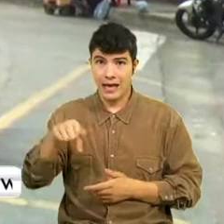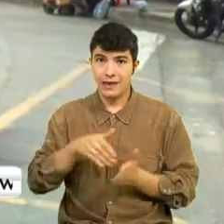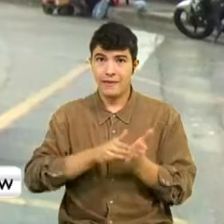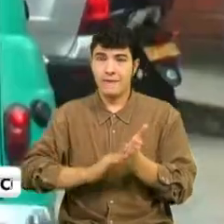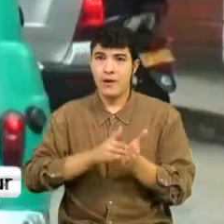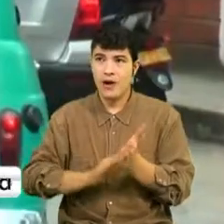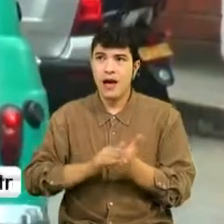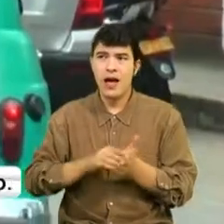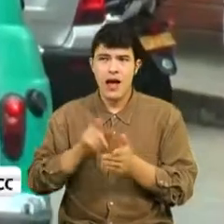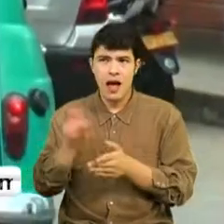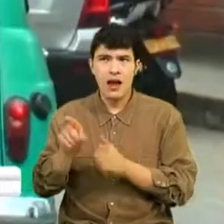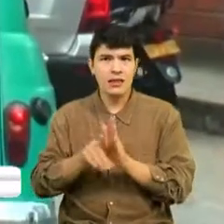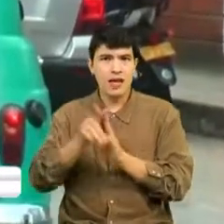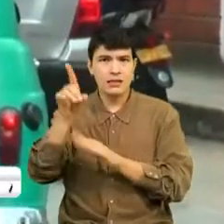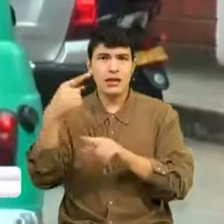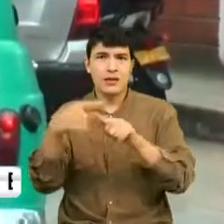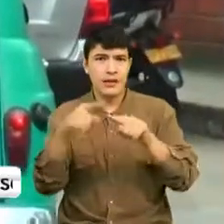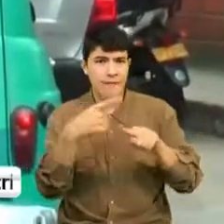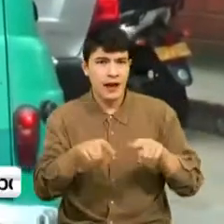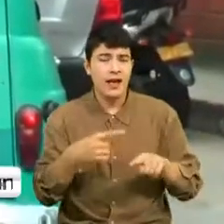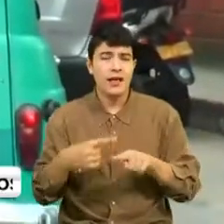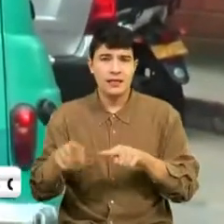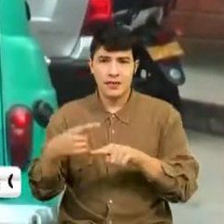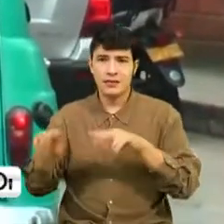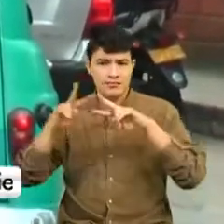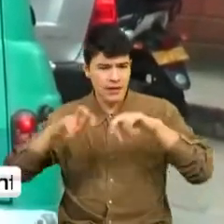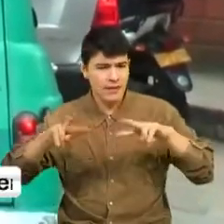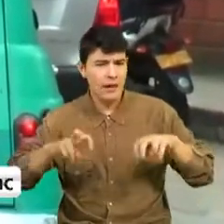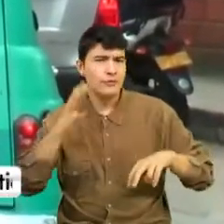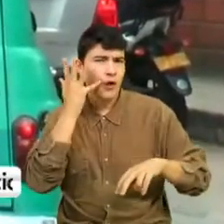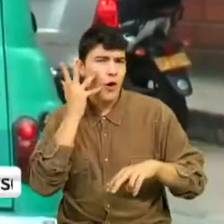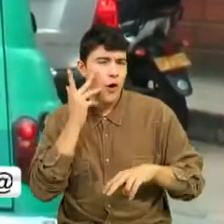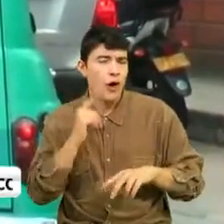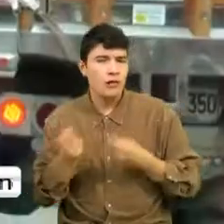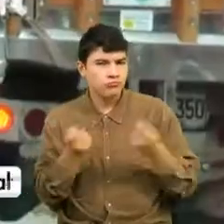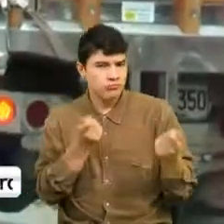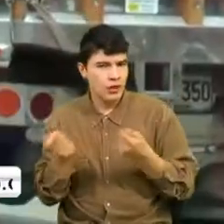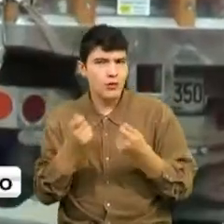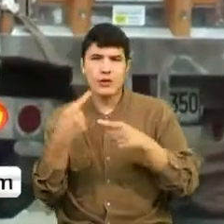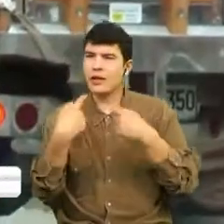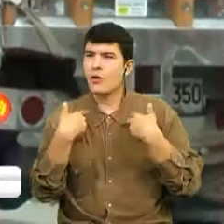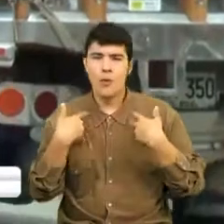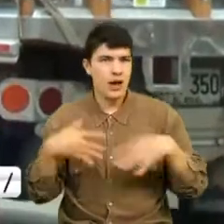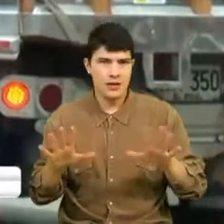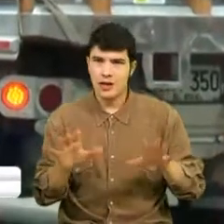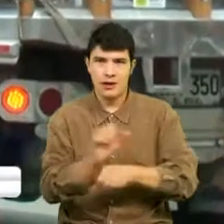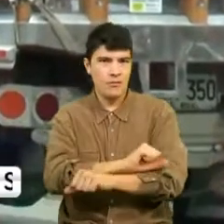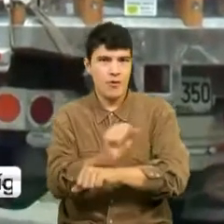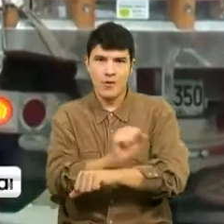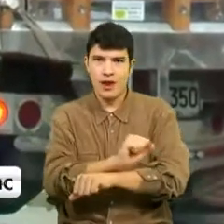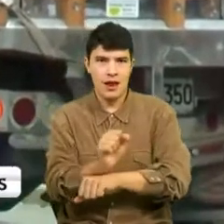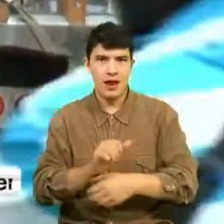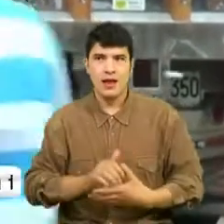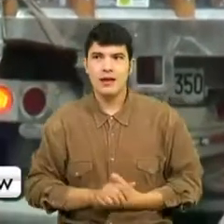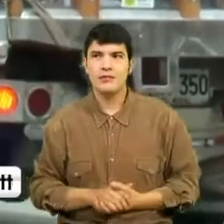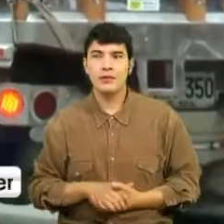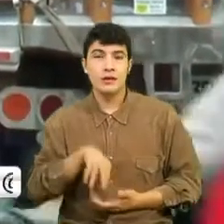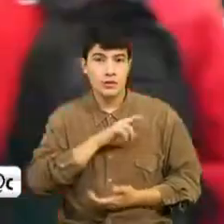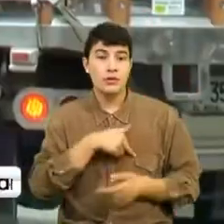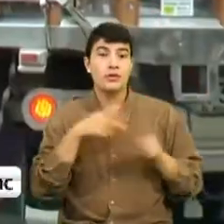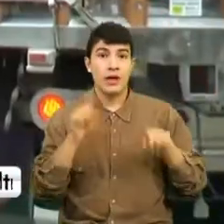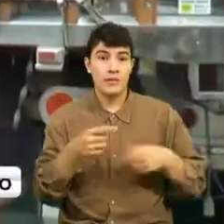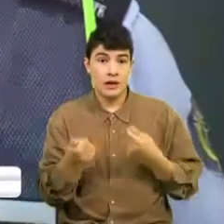Florida Blanca viene desarrollando diariamente operativos con el control de todo tipo de movilidad de transporte. También estamos haciendo